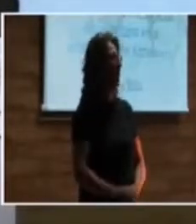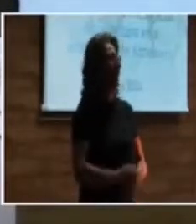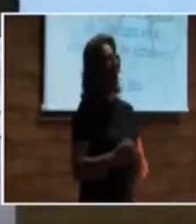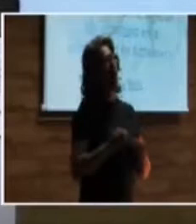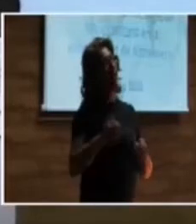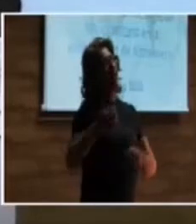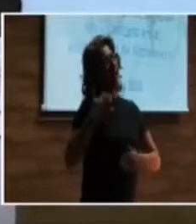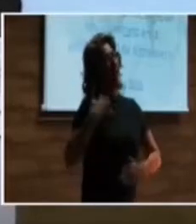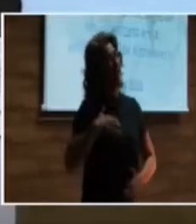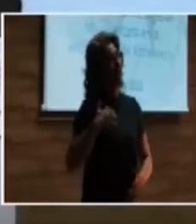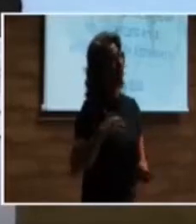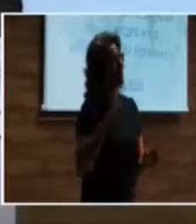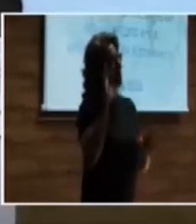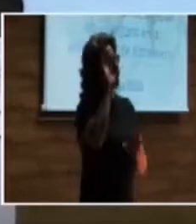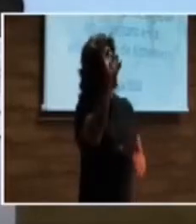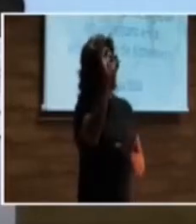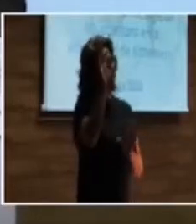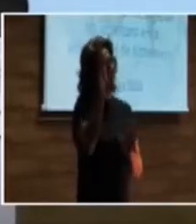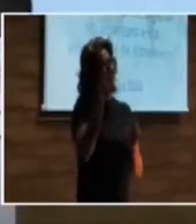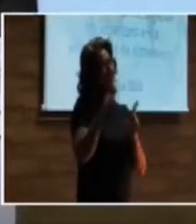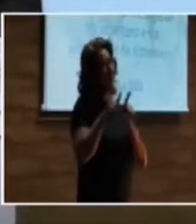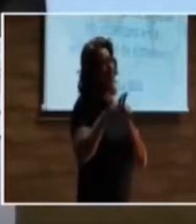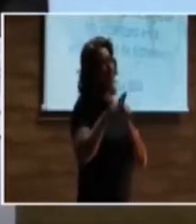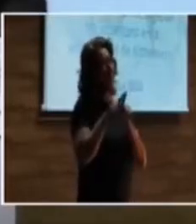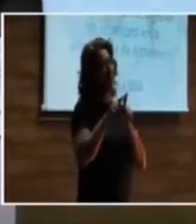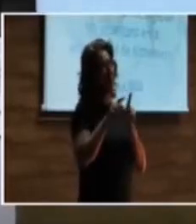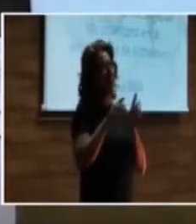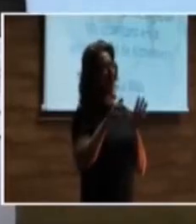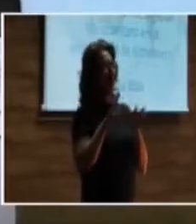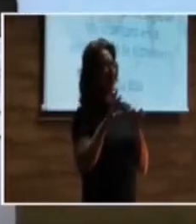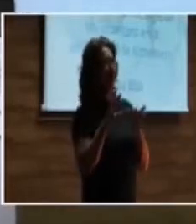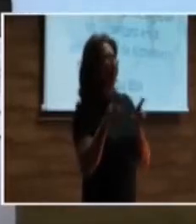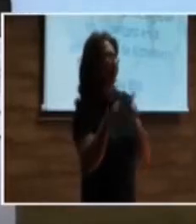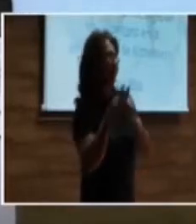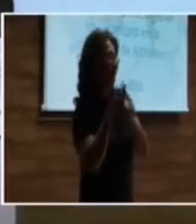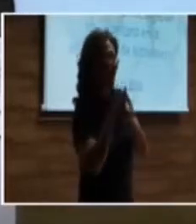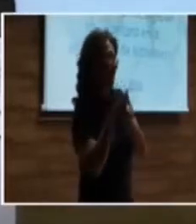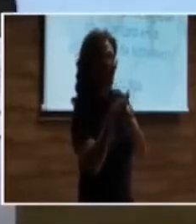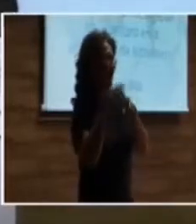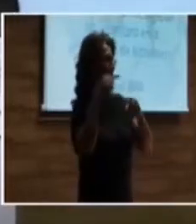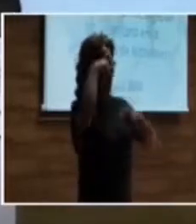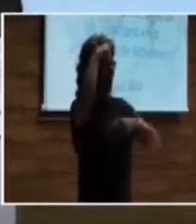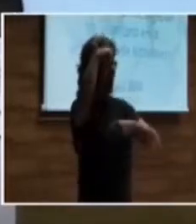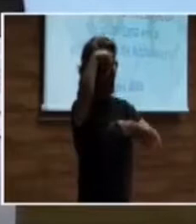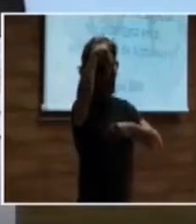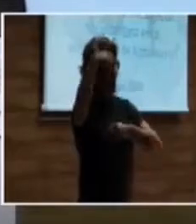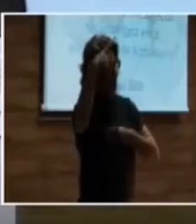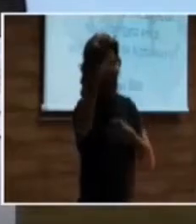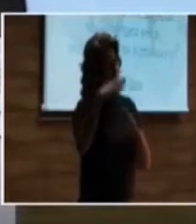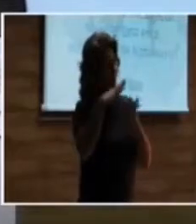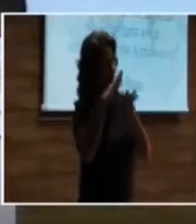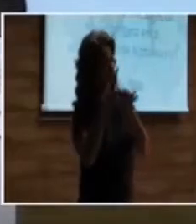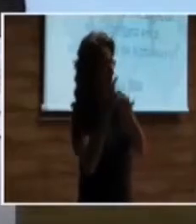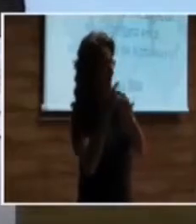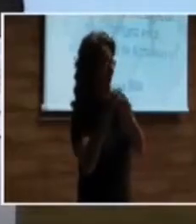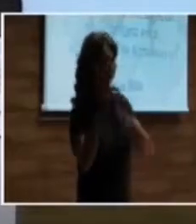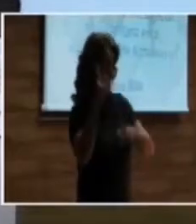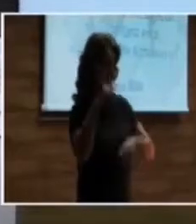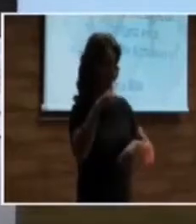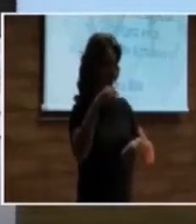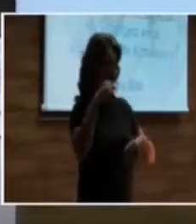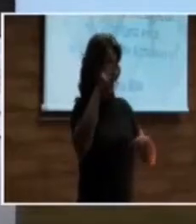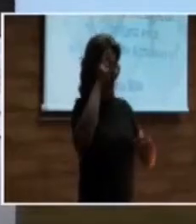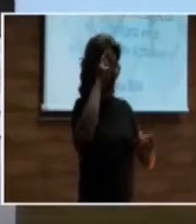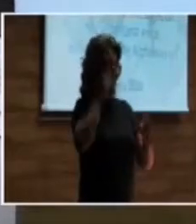país hermano, heredero, desde el punto de vista cultural y también, vamos a ver, genético de